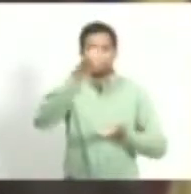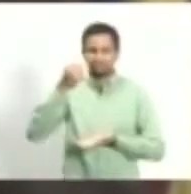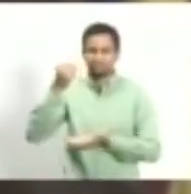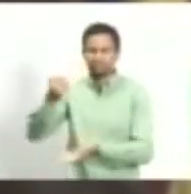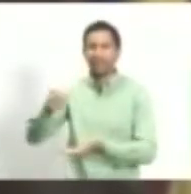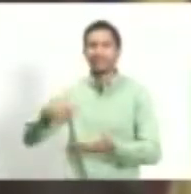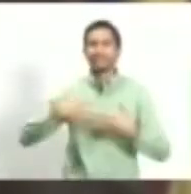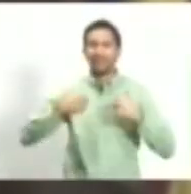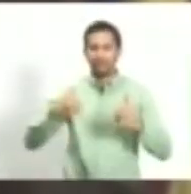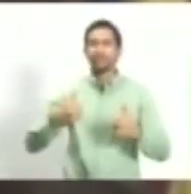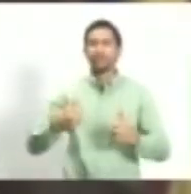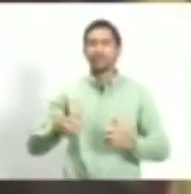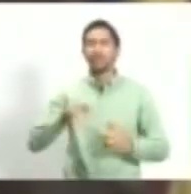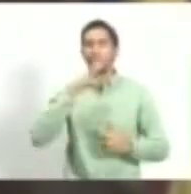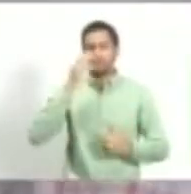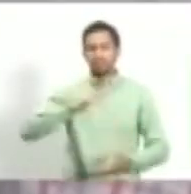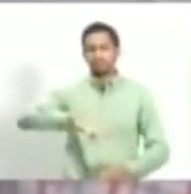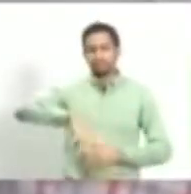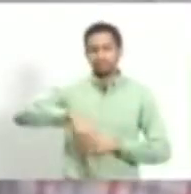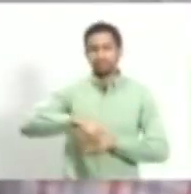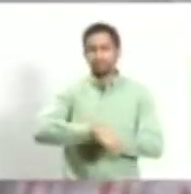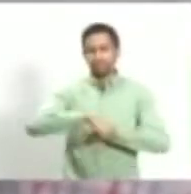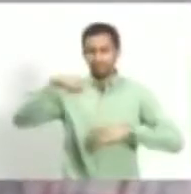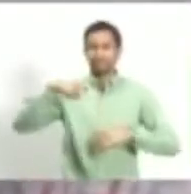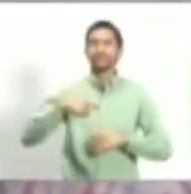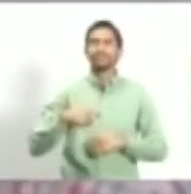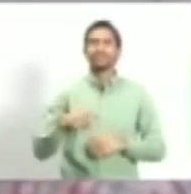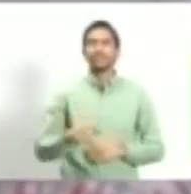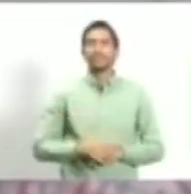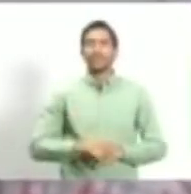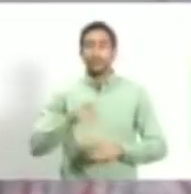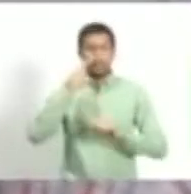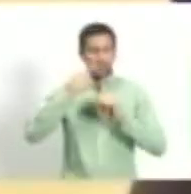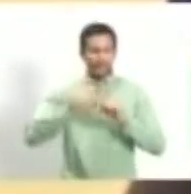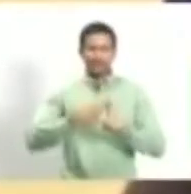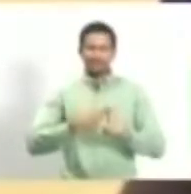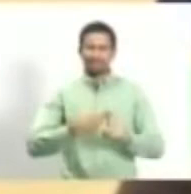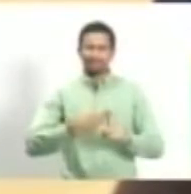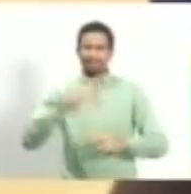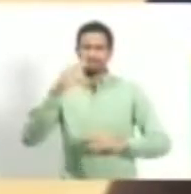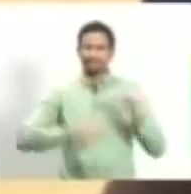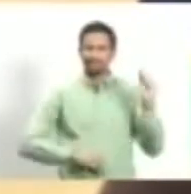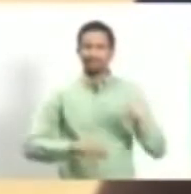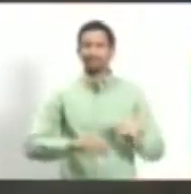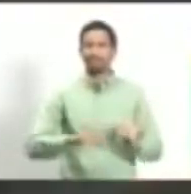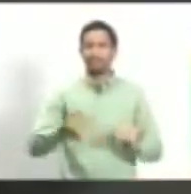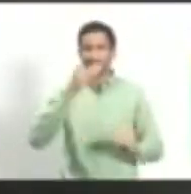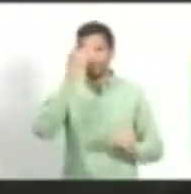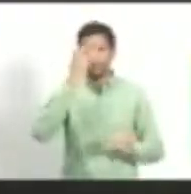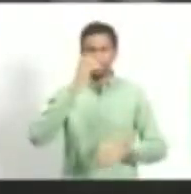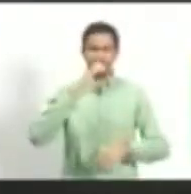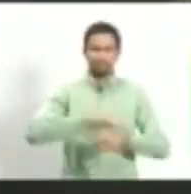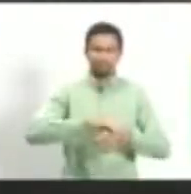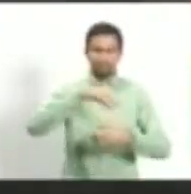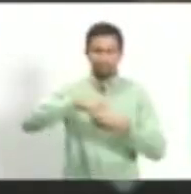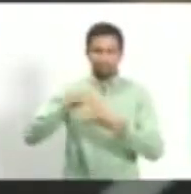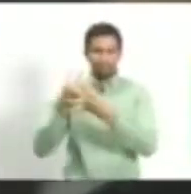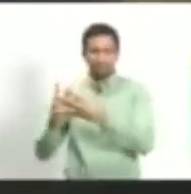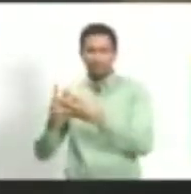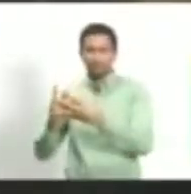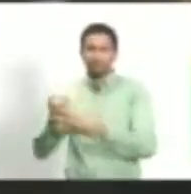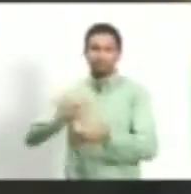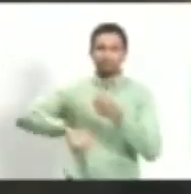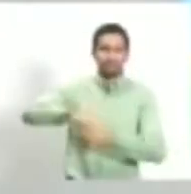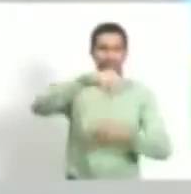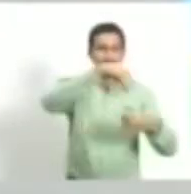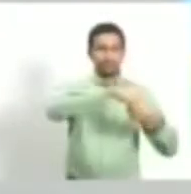Enérgico fue el pronunciamiento del jefe del Ministerio Público sobre el beneficio de detención domiciliaria concedido a Guillermo Pérez Ardila, quien aceptó apropiarse de recursos de la